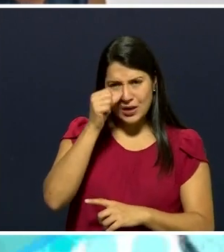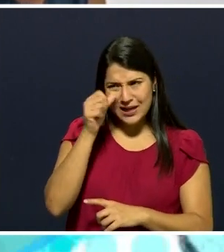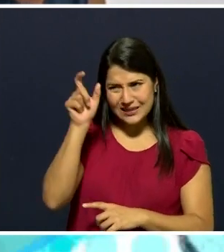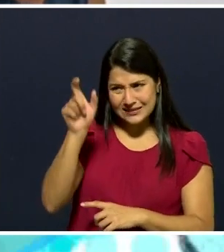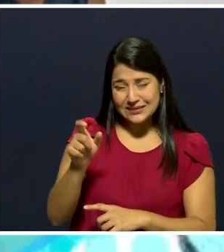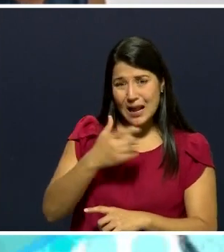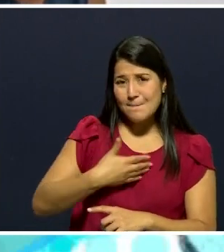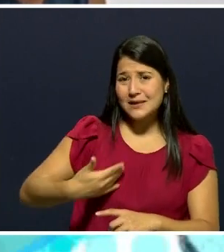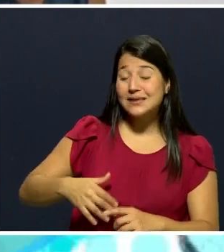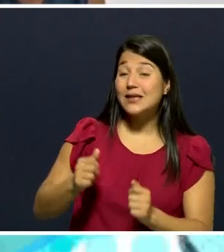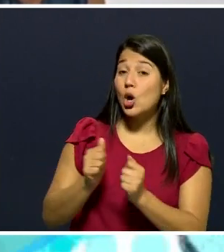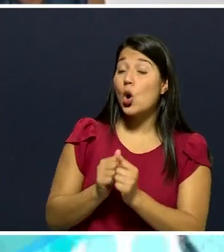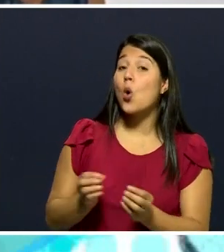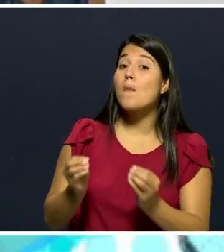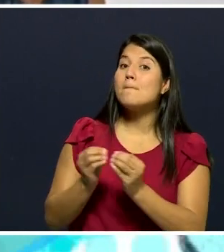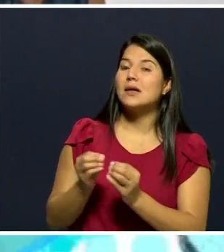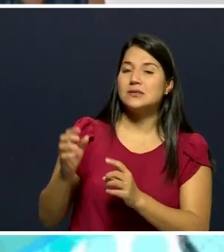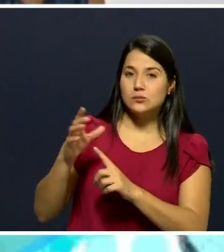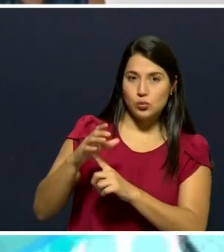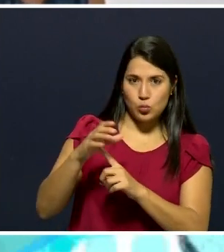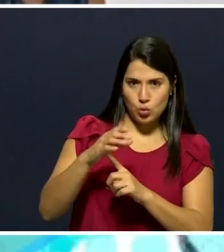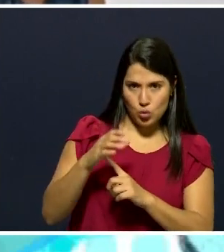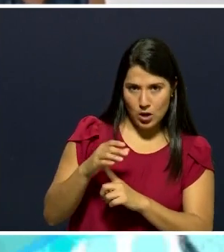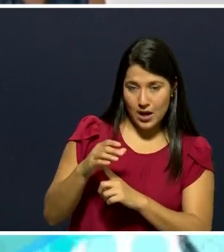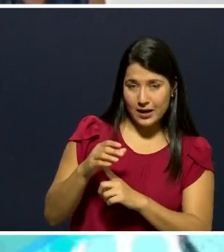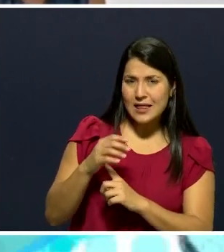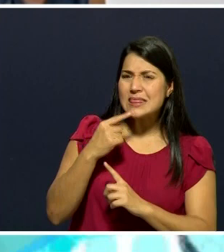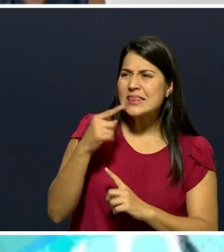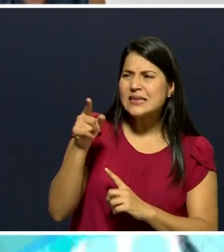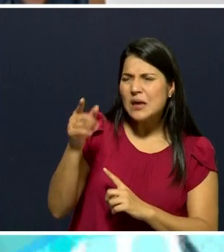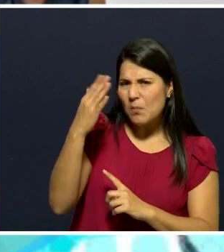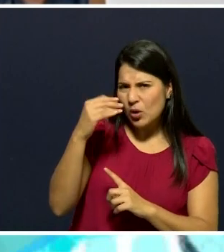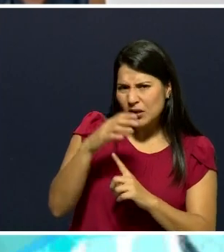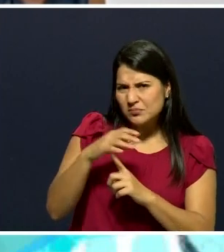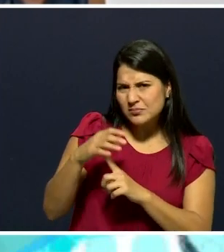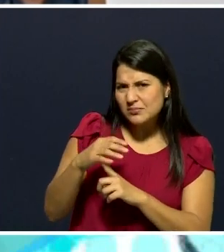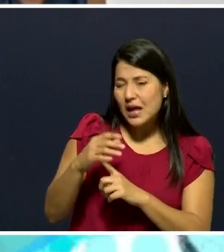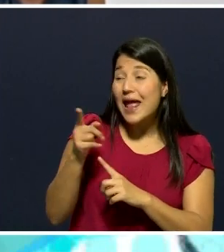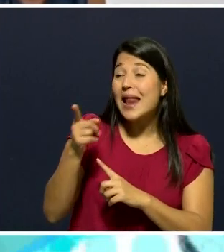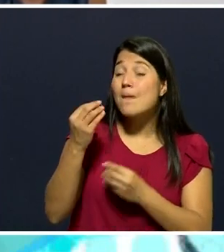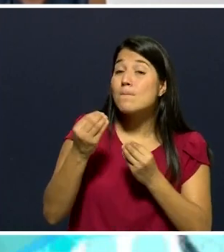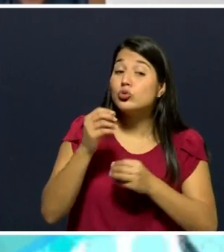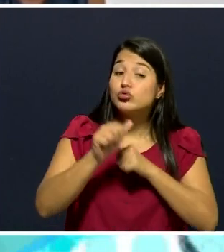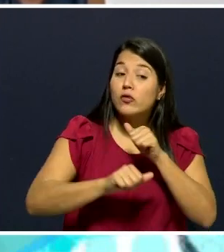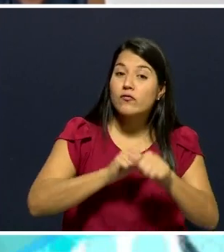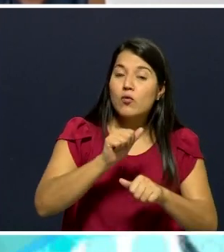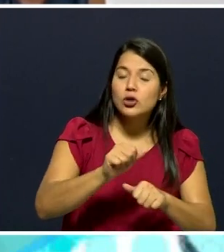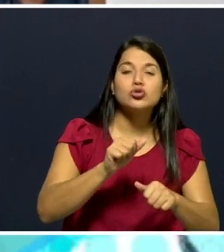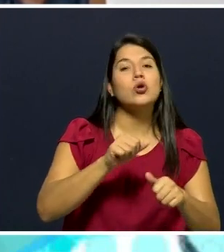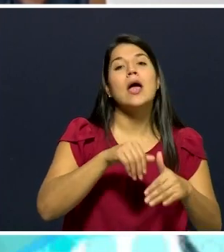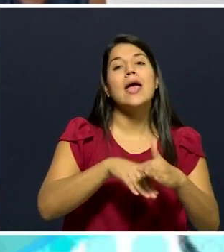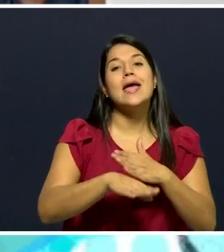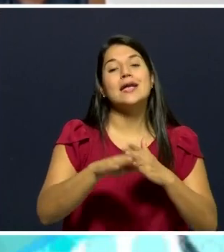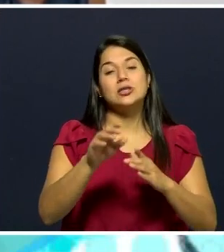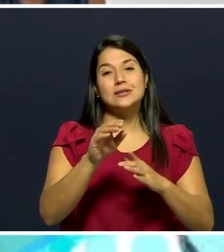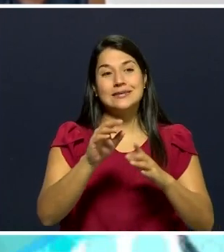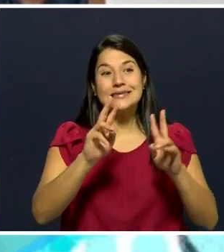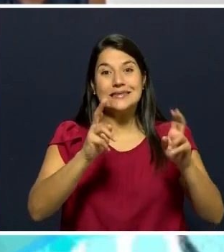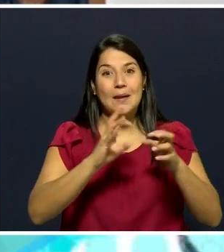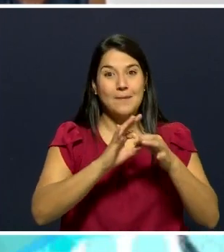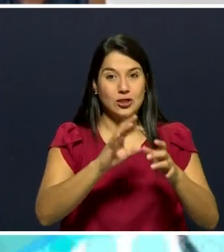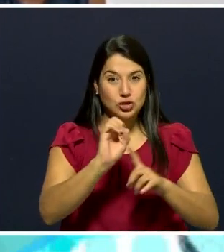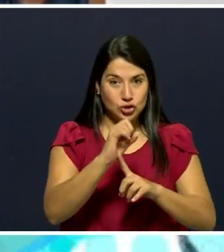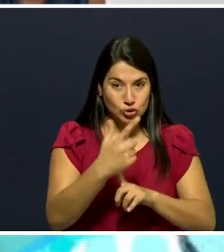popularidad más atípica, como uno de los puntos más fuertes su inversión en materia social durante el primer gobierno, en el tema del